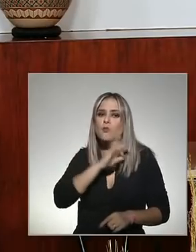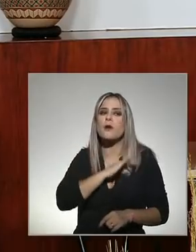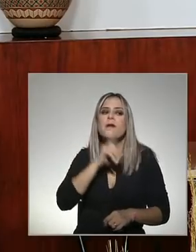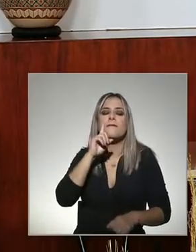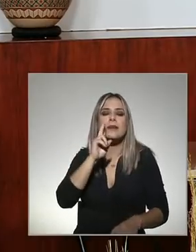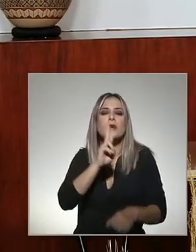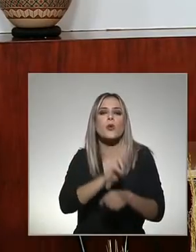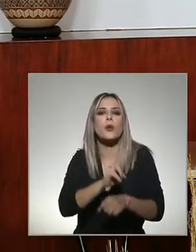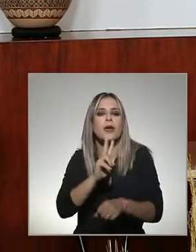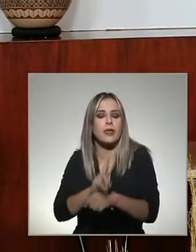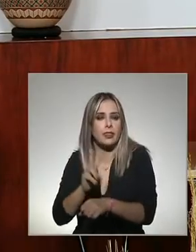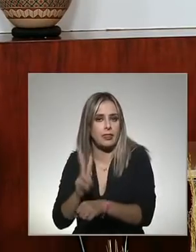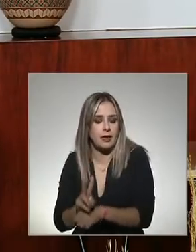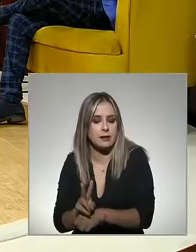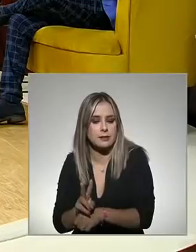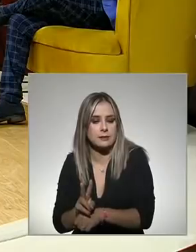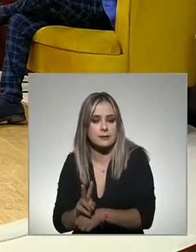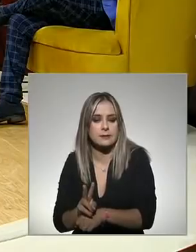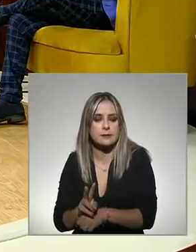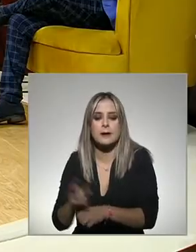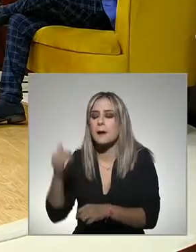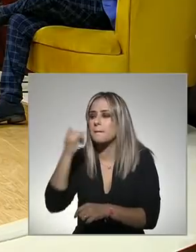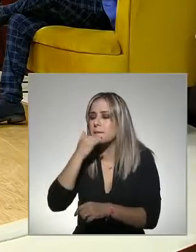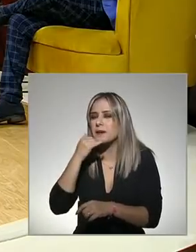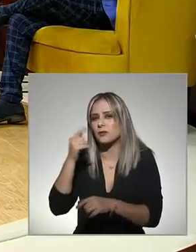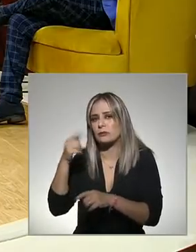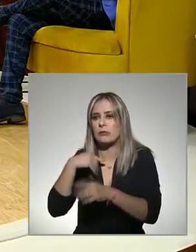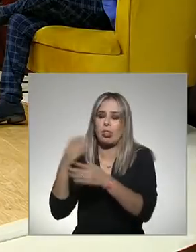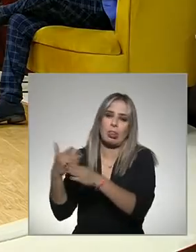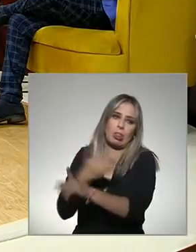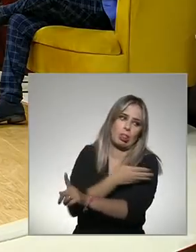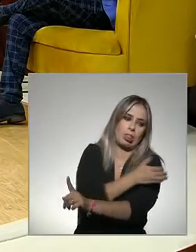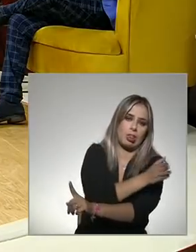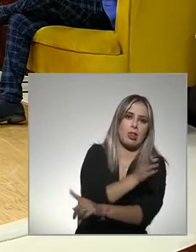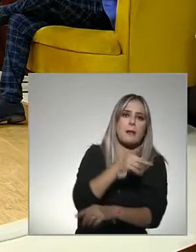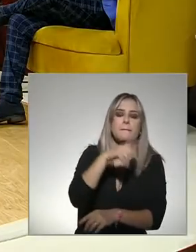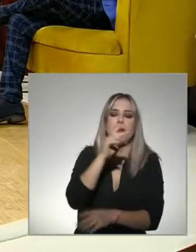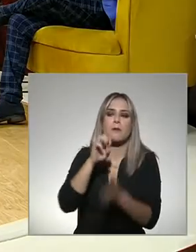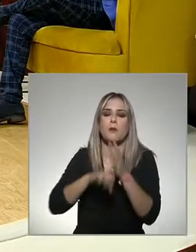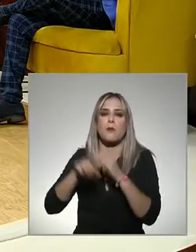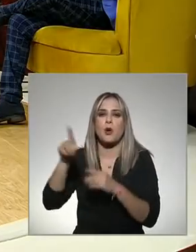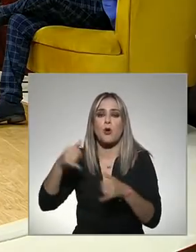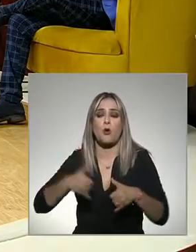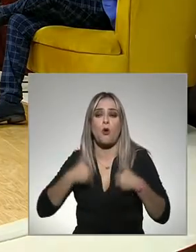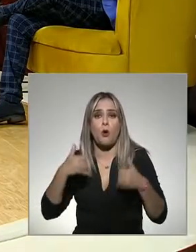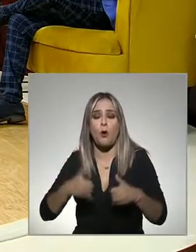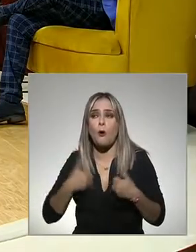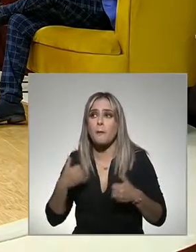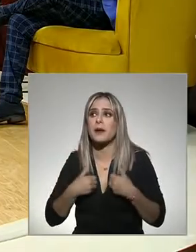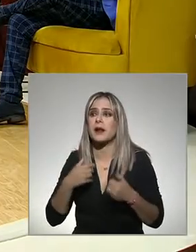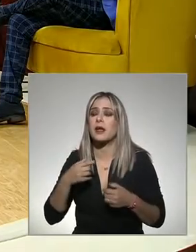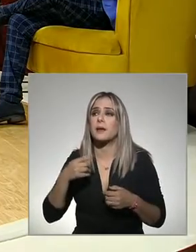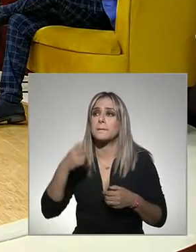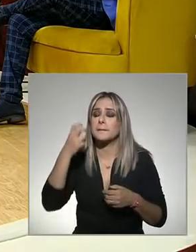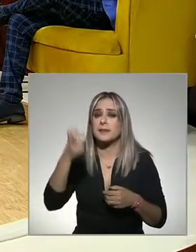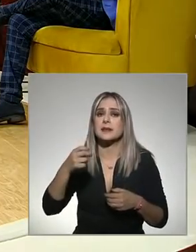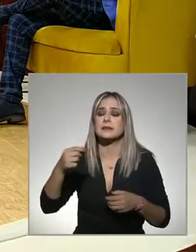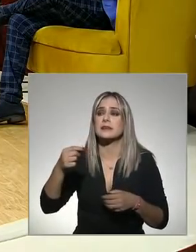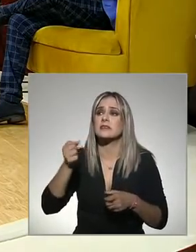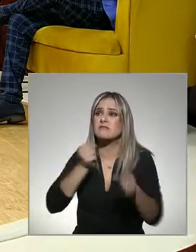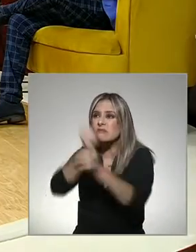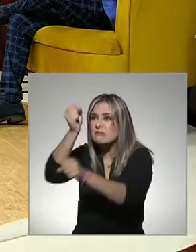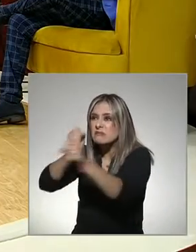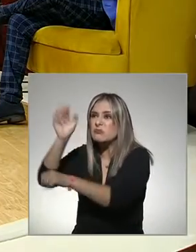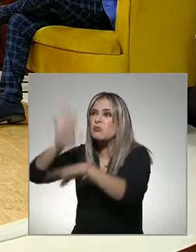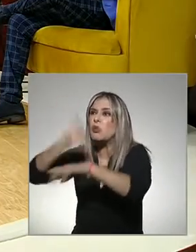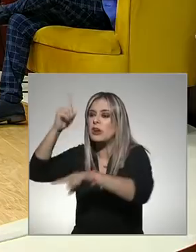a las preguntas, perdón que me salga un poco del contexto, pero las preguntas, el joven que agrede o el niño que agrede físicamente a sus